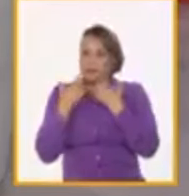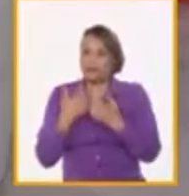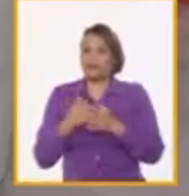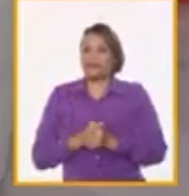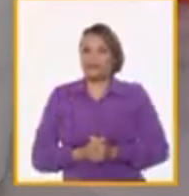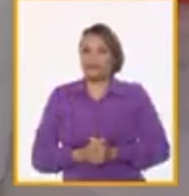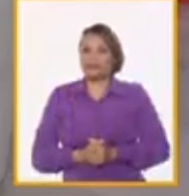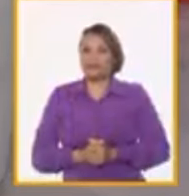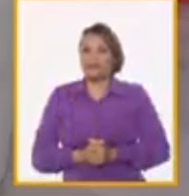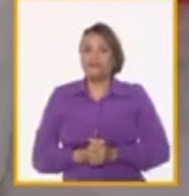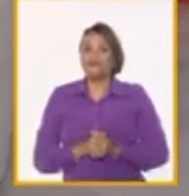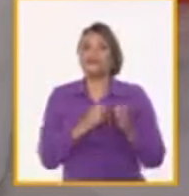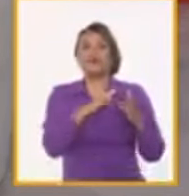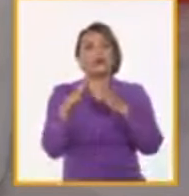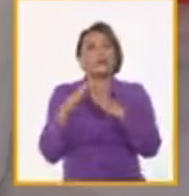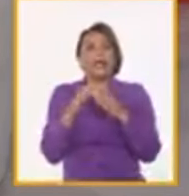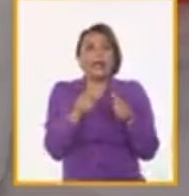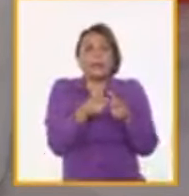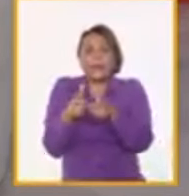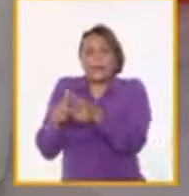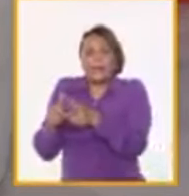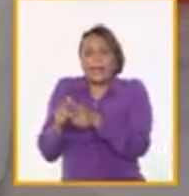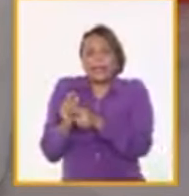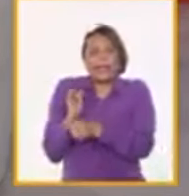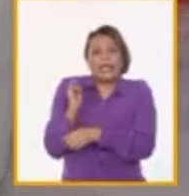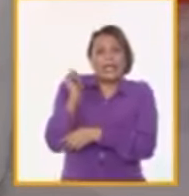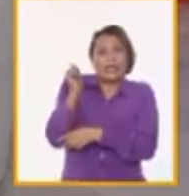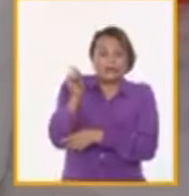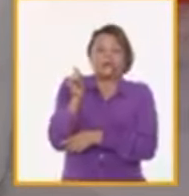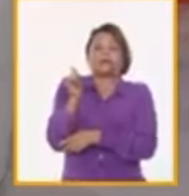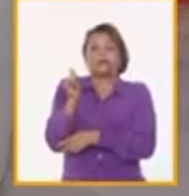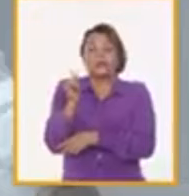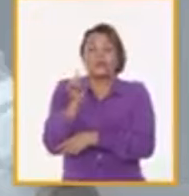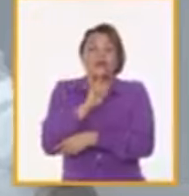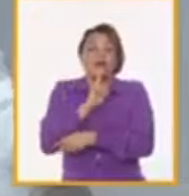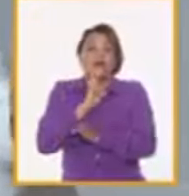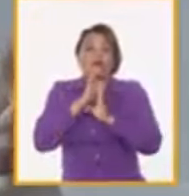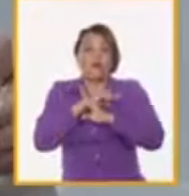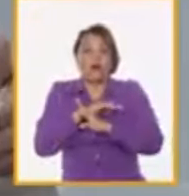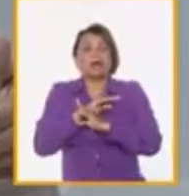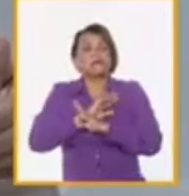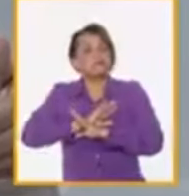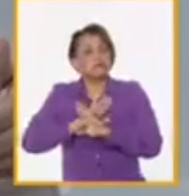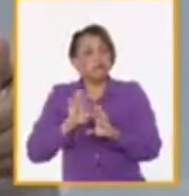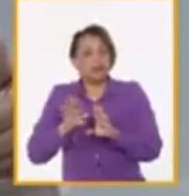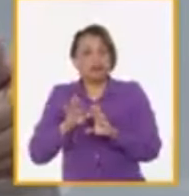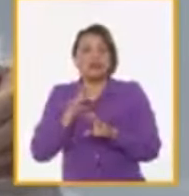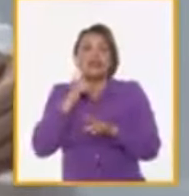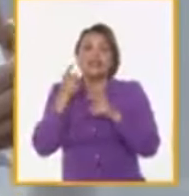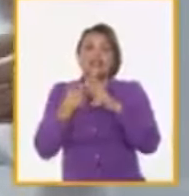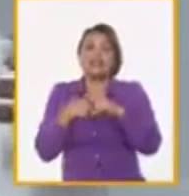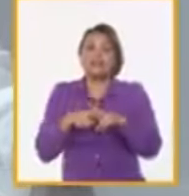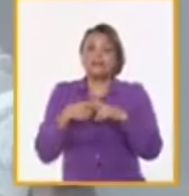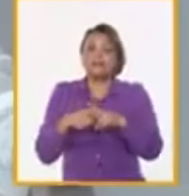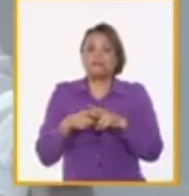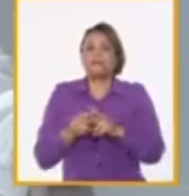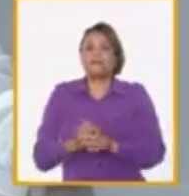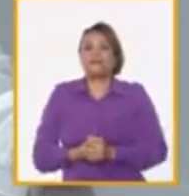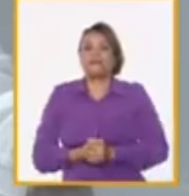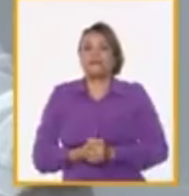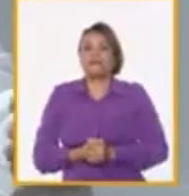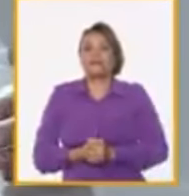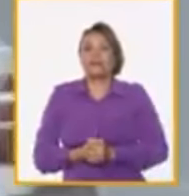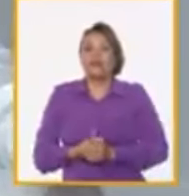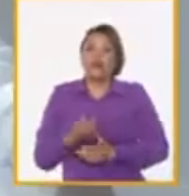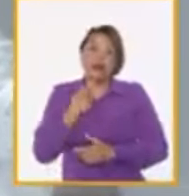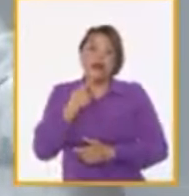son comunidades estas pequeñas, alejadas. Aisladas. Y que con la situación energética era imposible